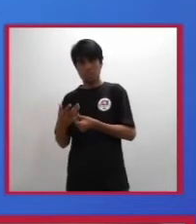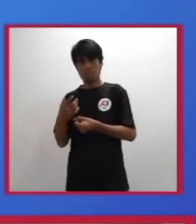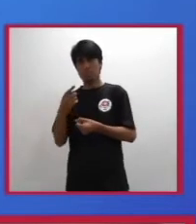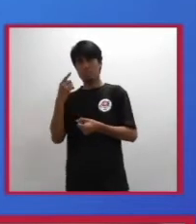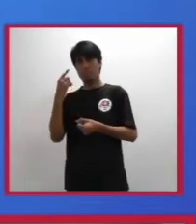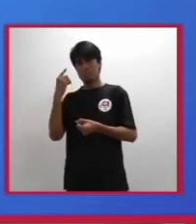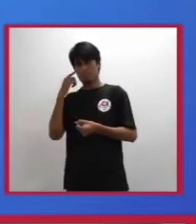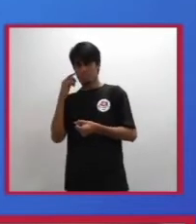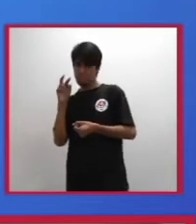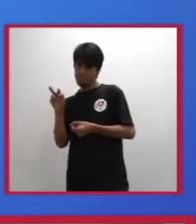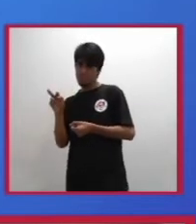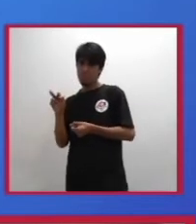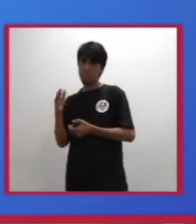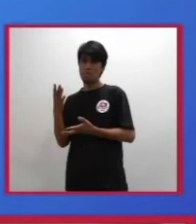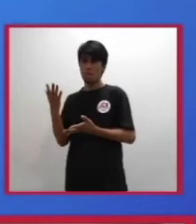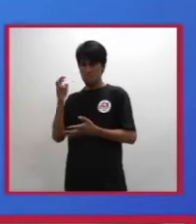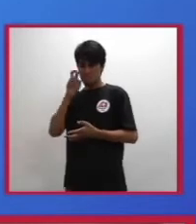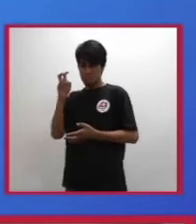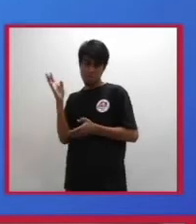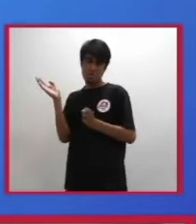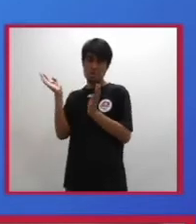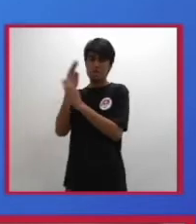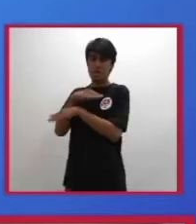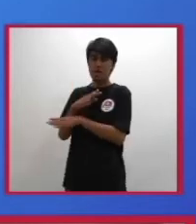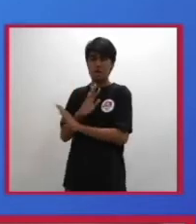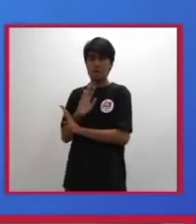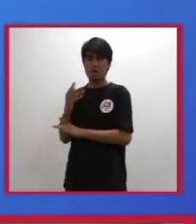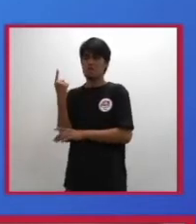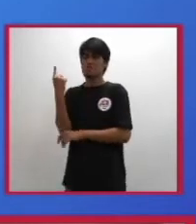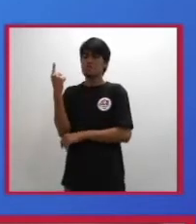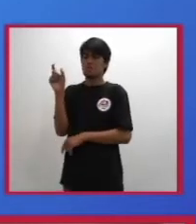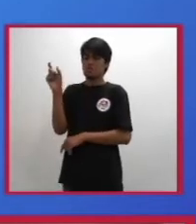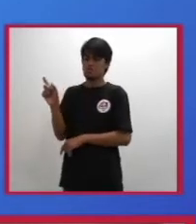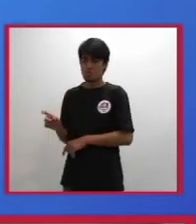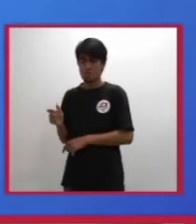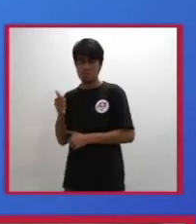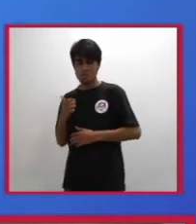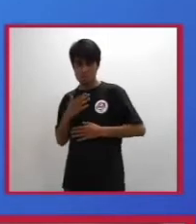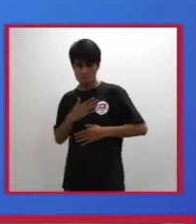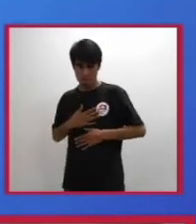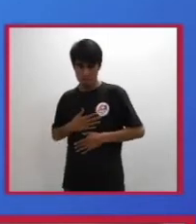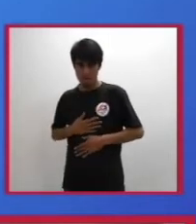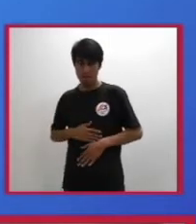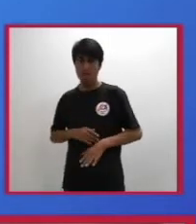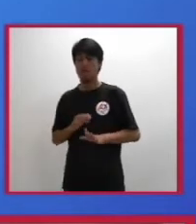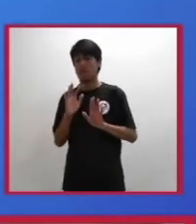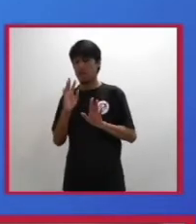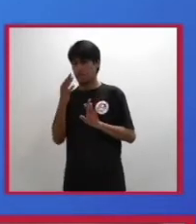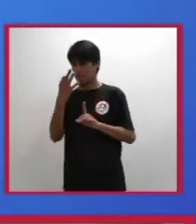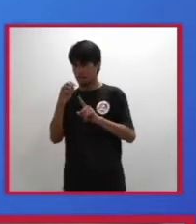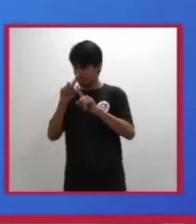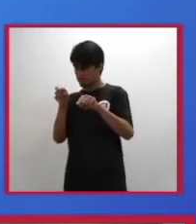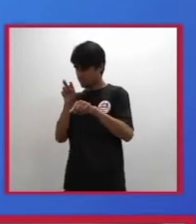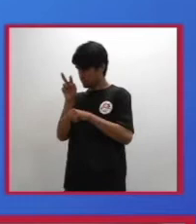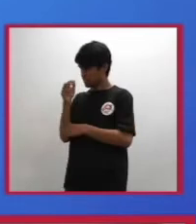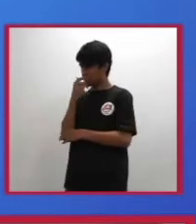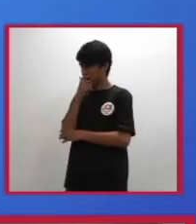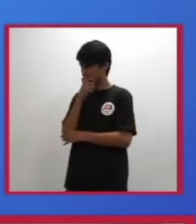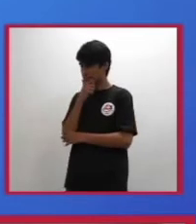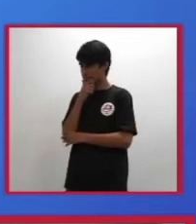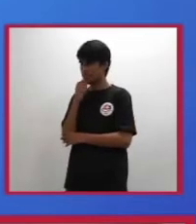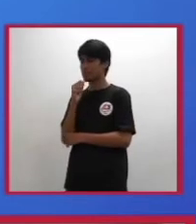reviste mucho peligro porque es una sola persona que está ahí trabajando, ¿verdad? No obstante, ¿qué